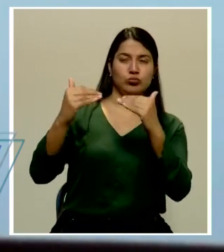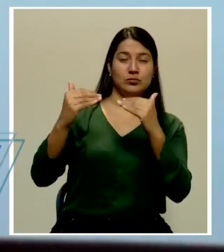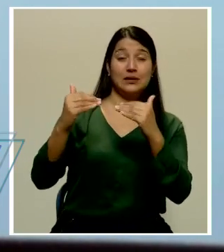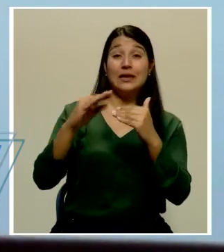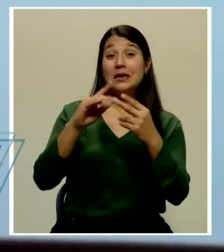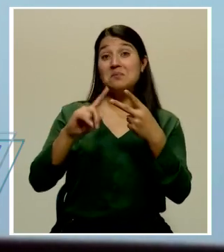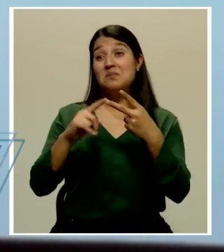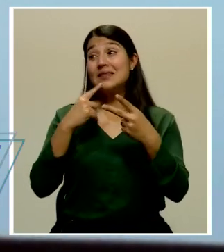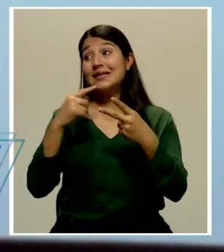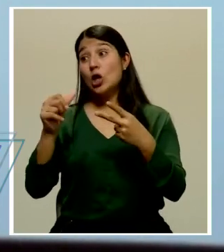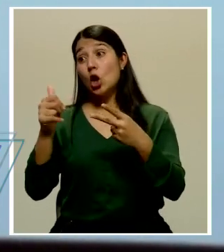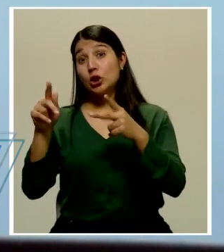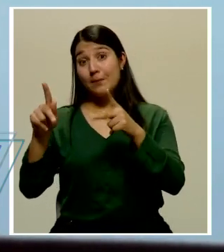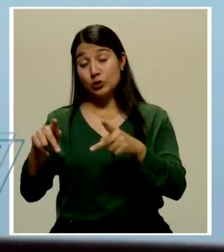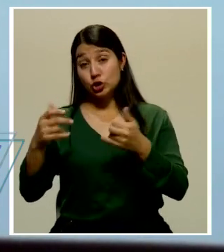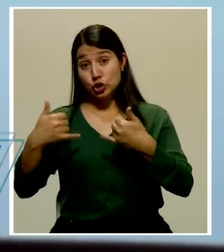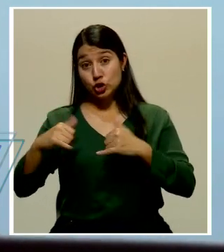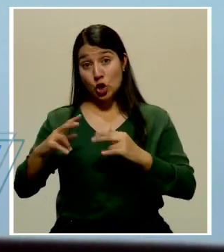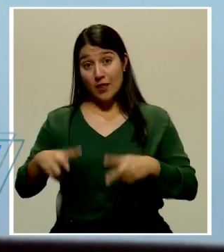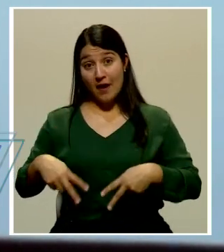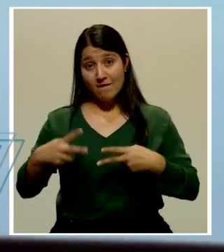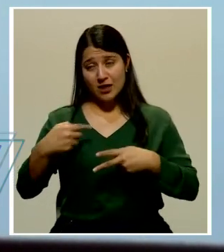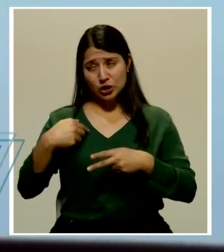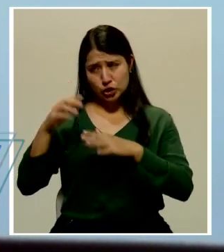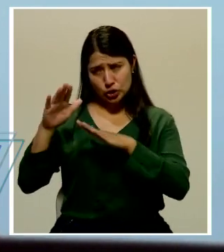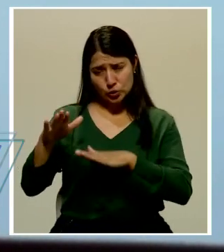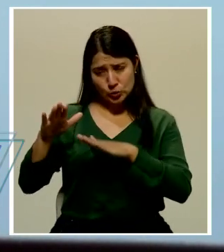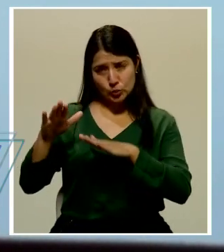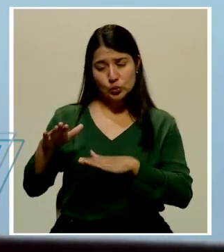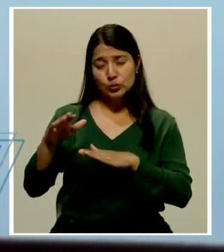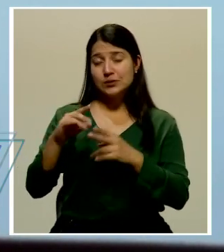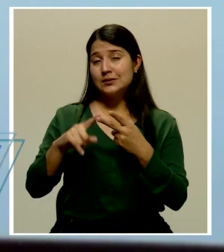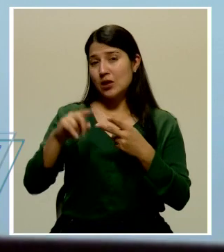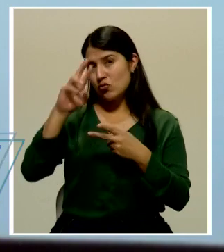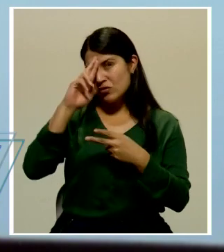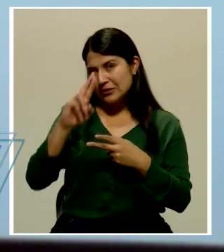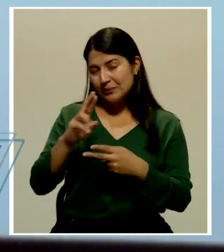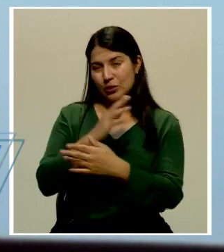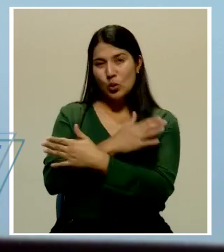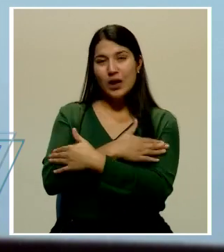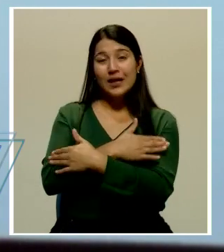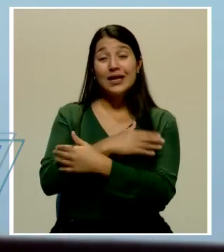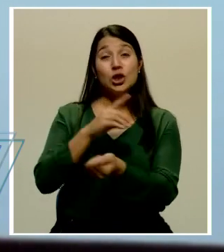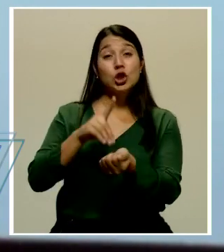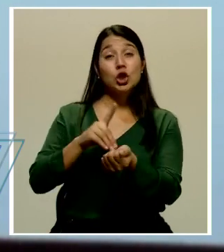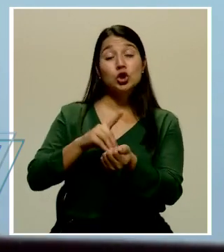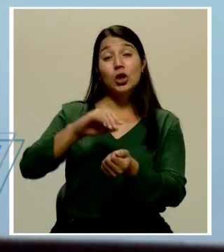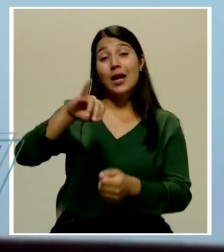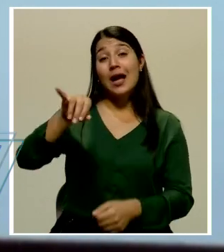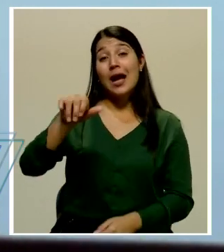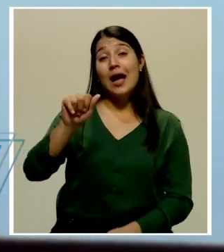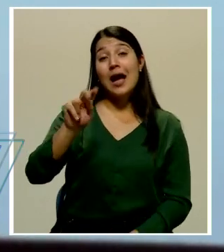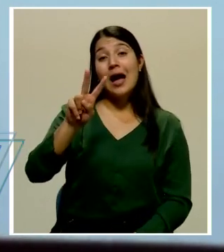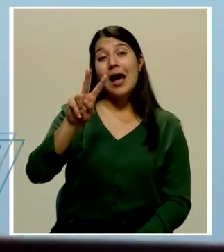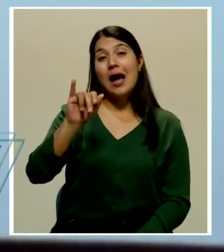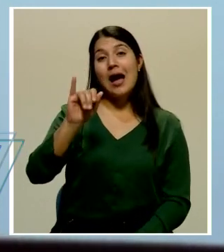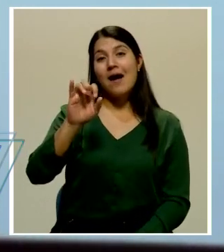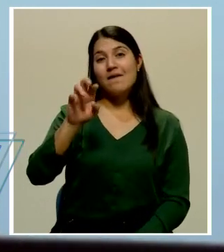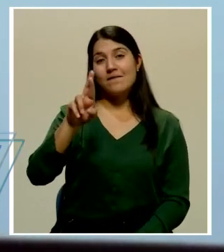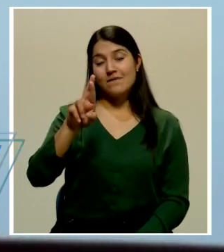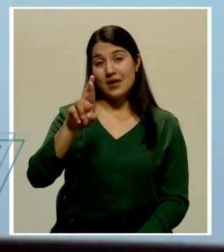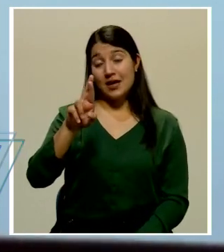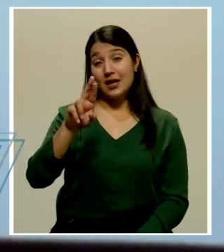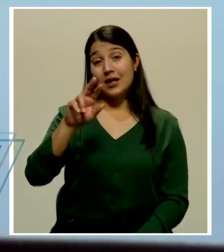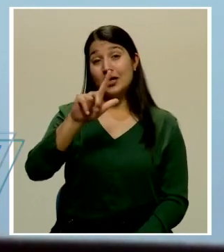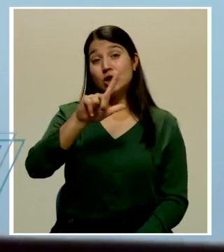al que le tengo una gran admiración y respeto y cariño, el doctor Javier Llobet, quien ha trabajado